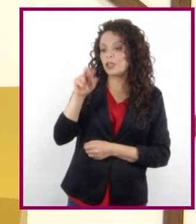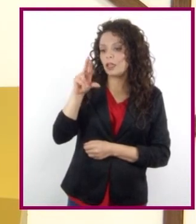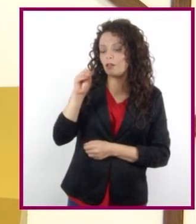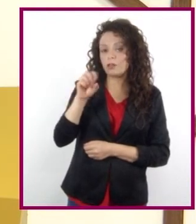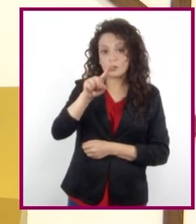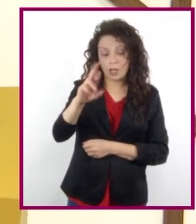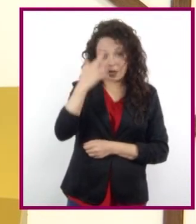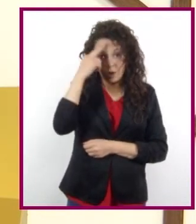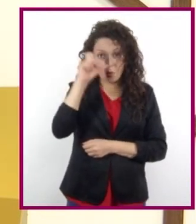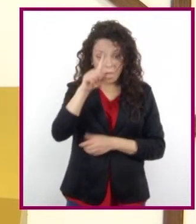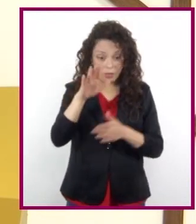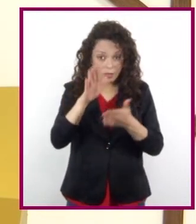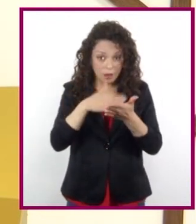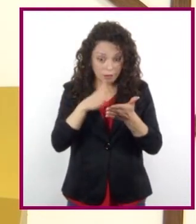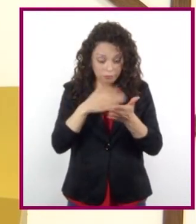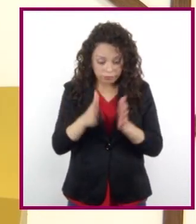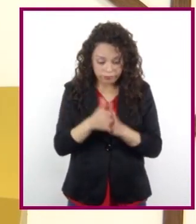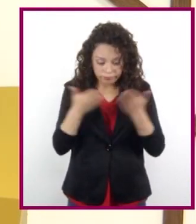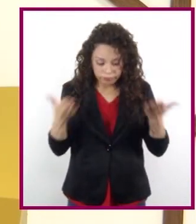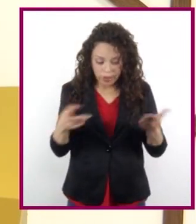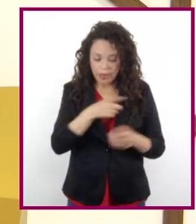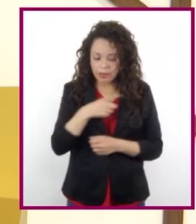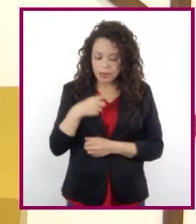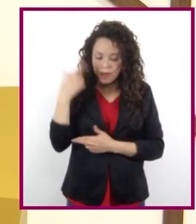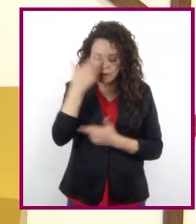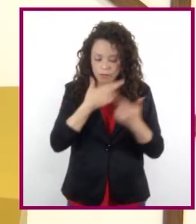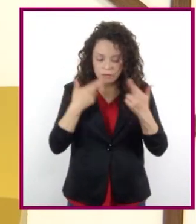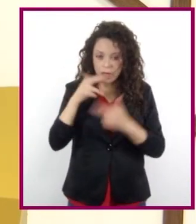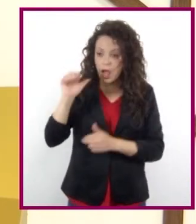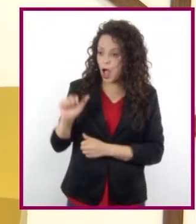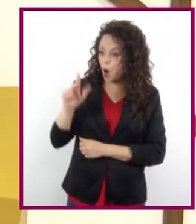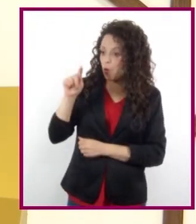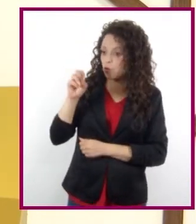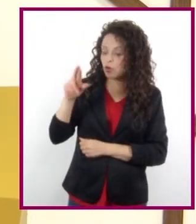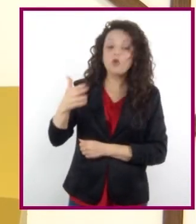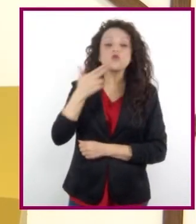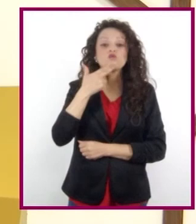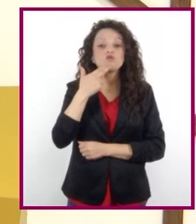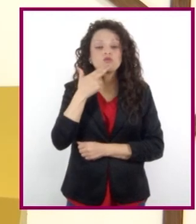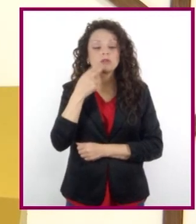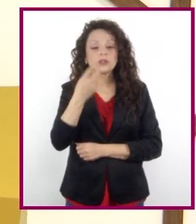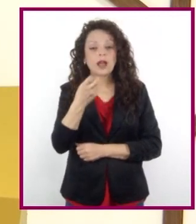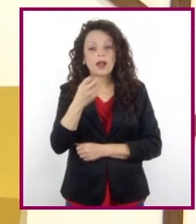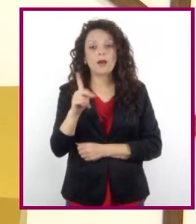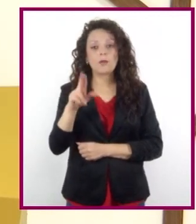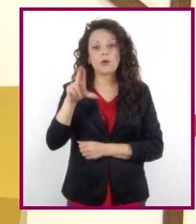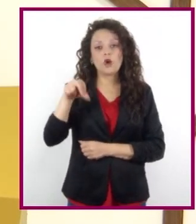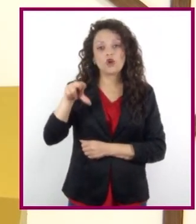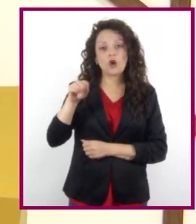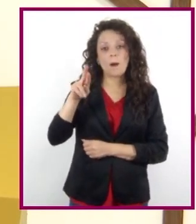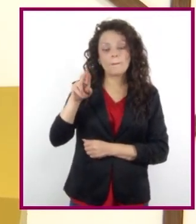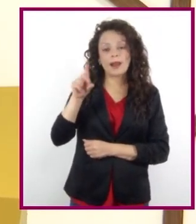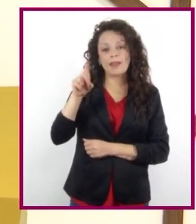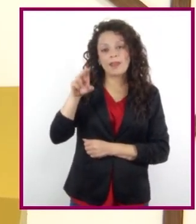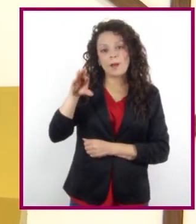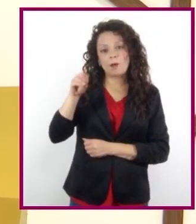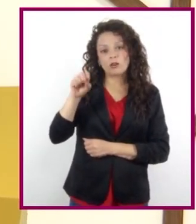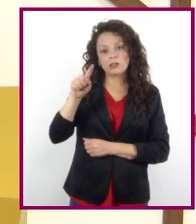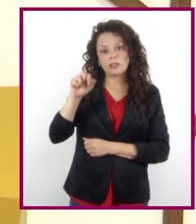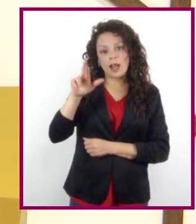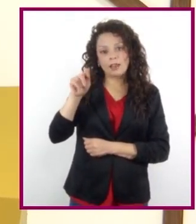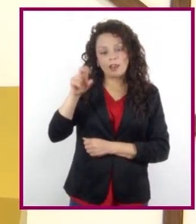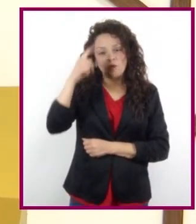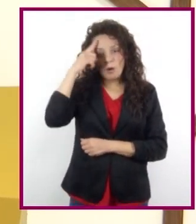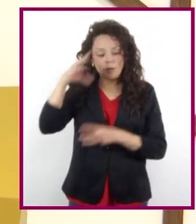consulta deben revisar si los autores hacen uso de los pronombres demostrativos para sustituir el referente y